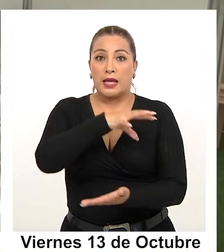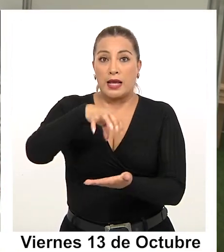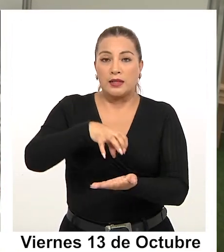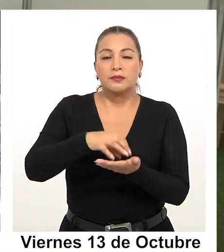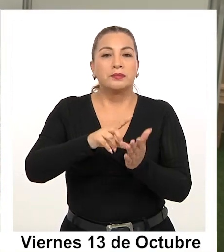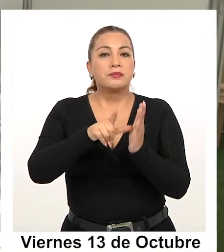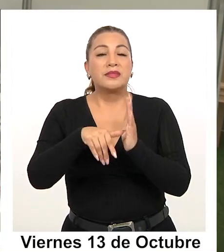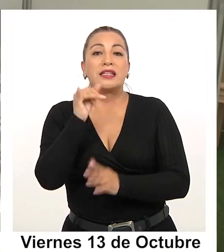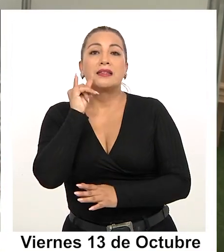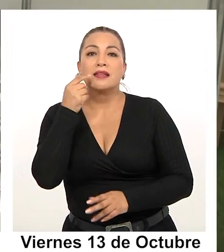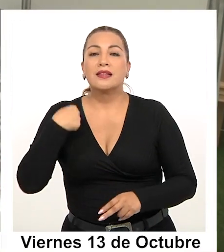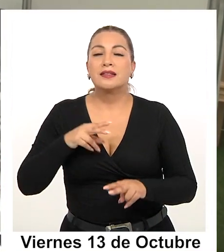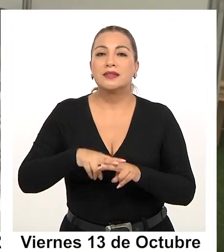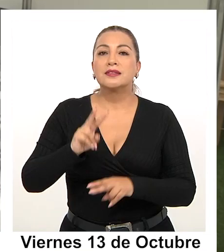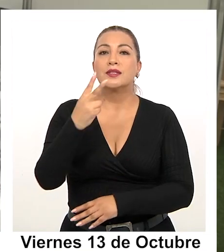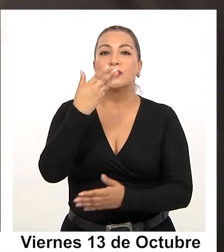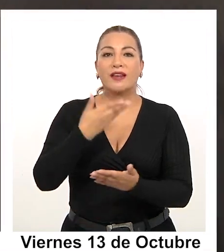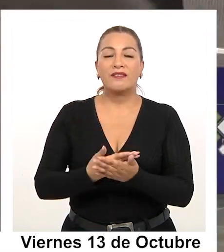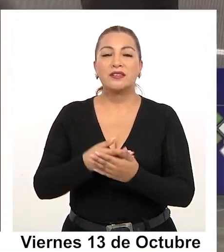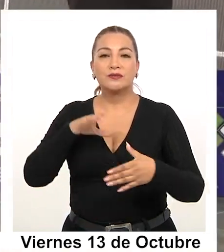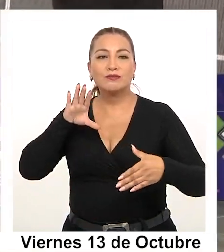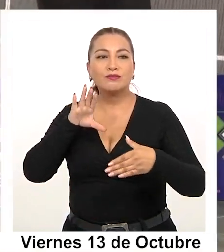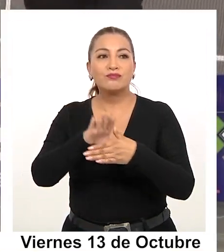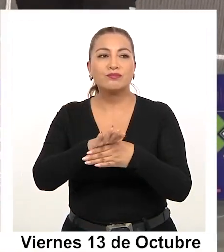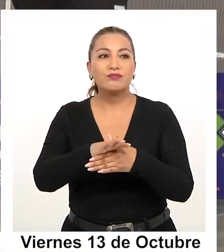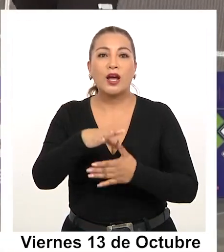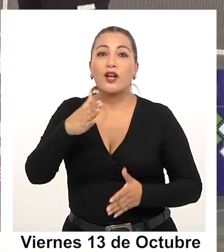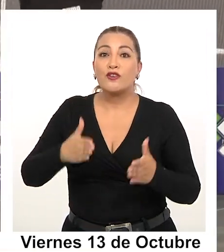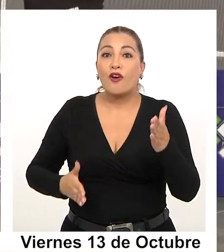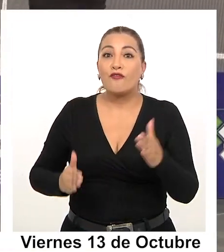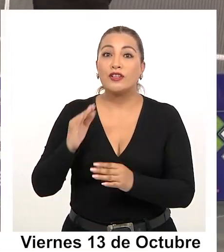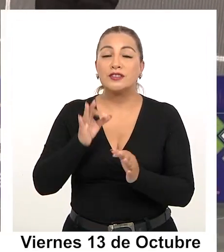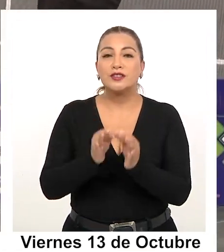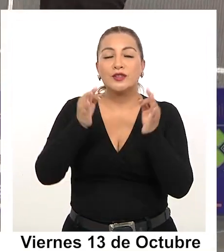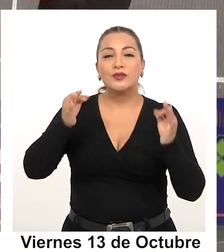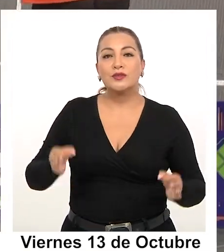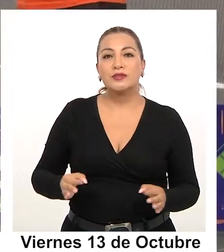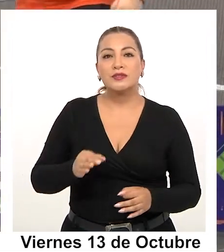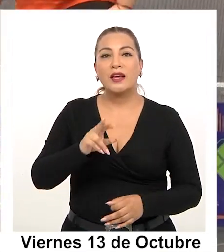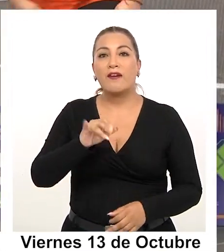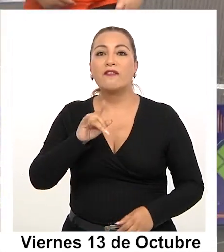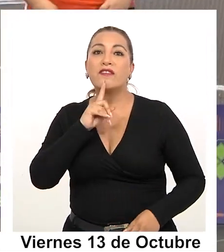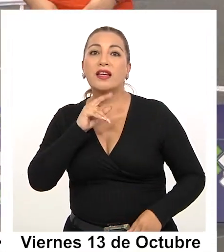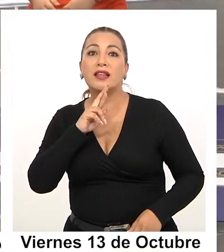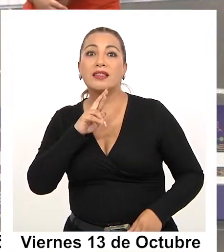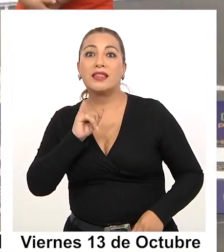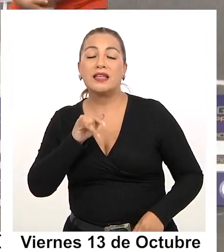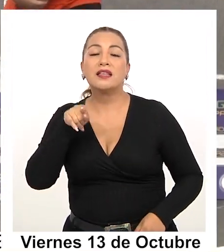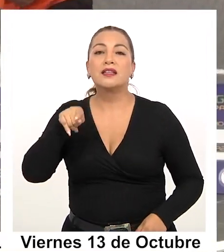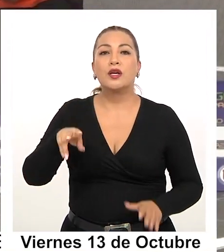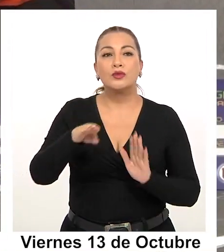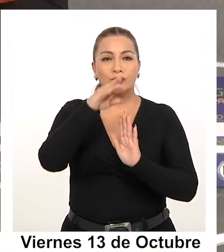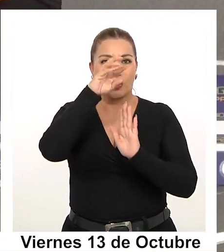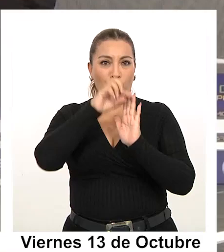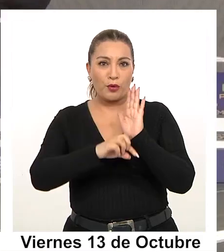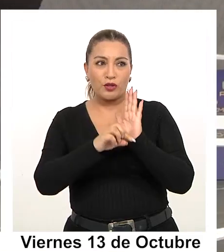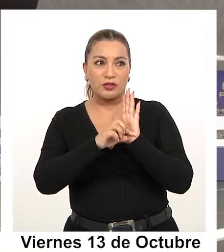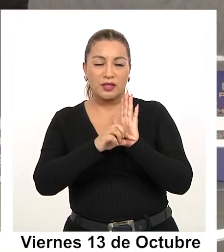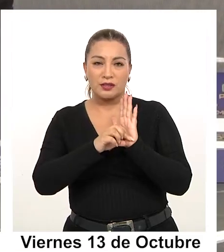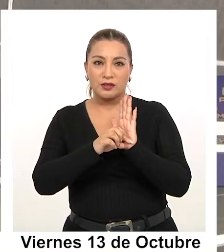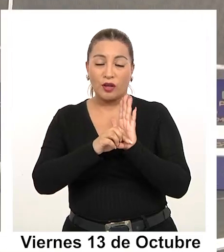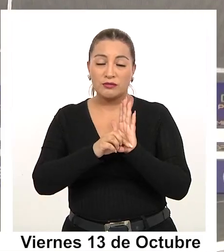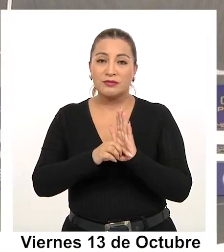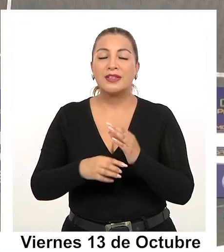Prat de Iquique se llevó a cabo el segundo encuentro de robótica educativa del programa Viltiseman con proyectos de equipos de las regiones